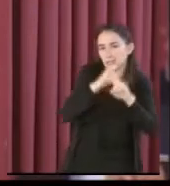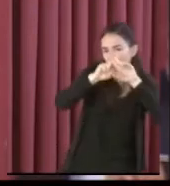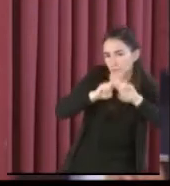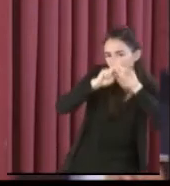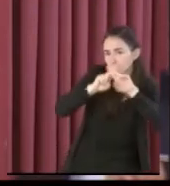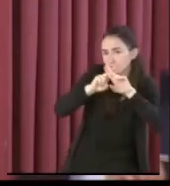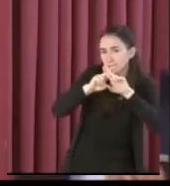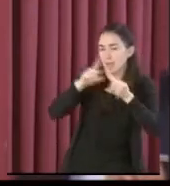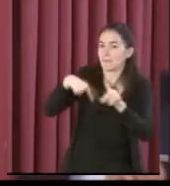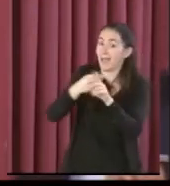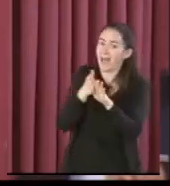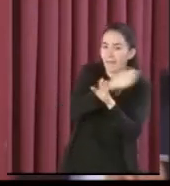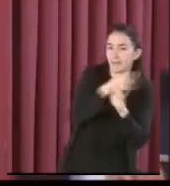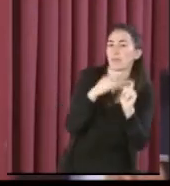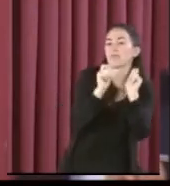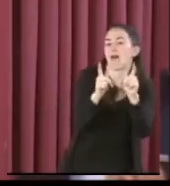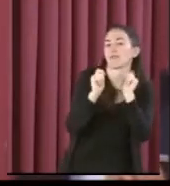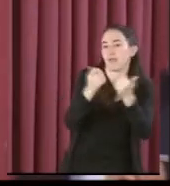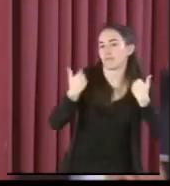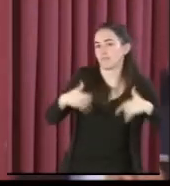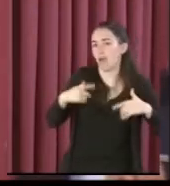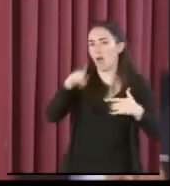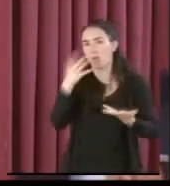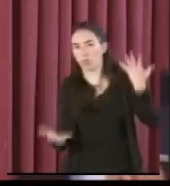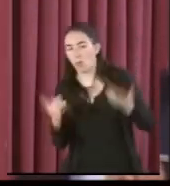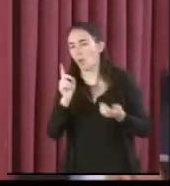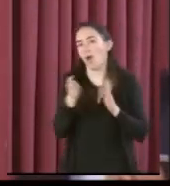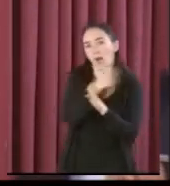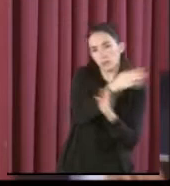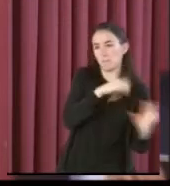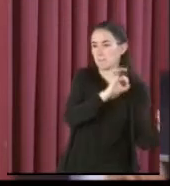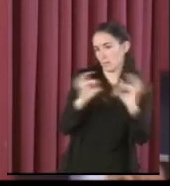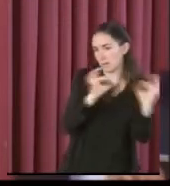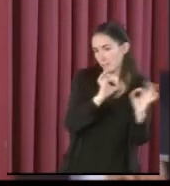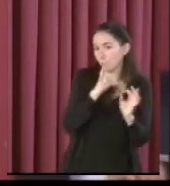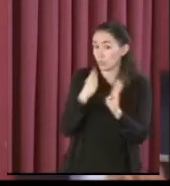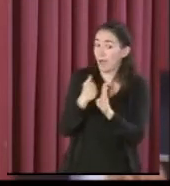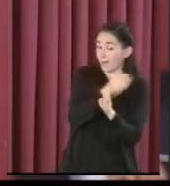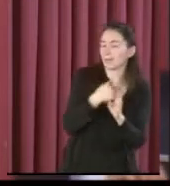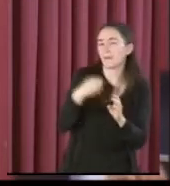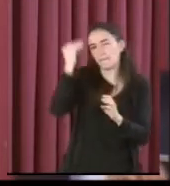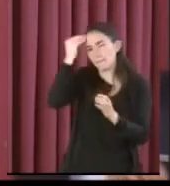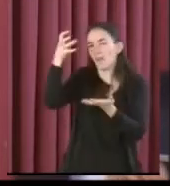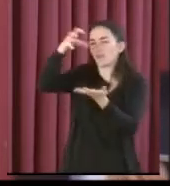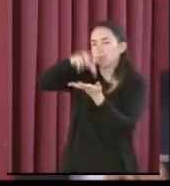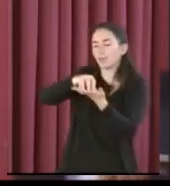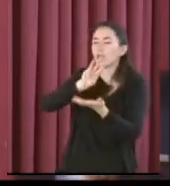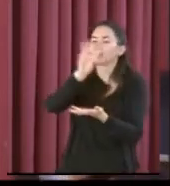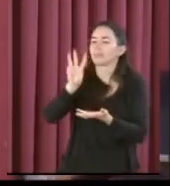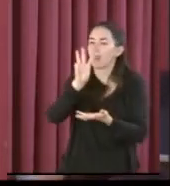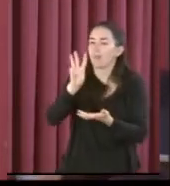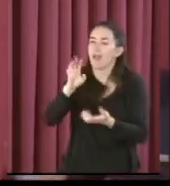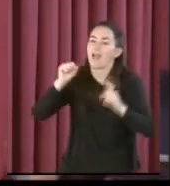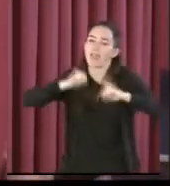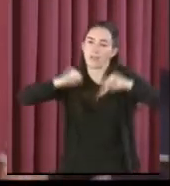antelación necesaria. Uno de nuestros compromisos con ellos es la puesta en marcha de un centro para la tercera edad en la zona